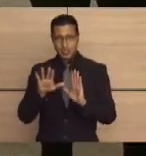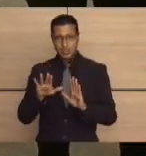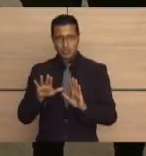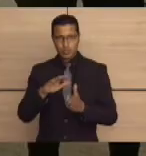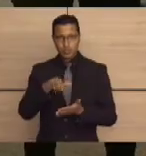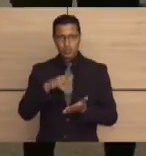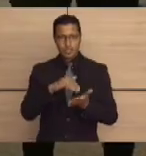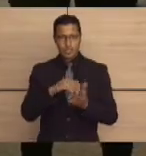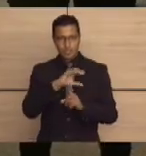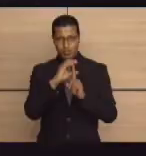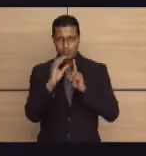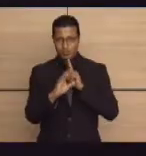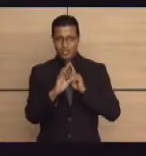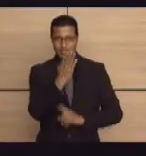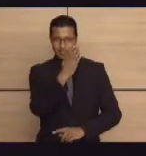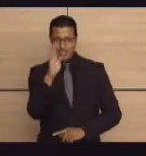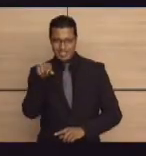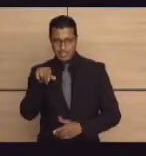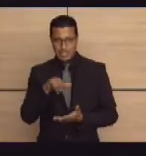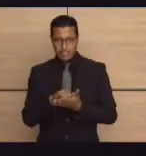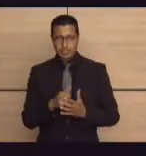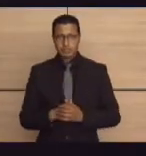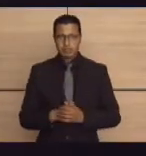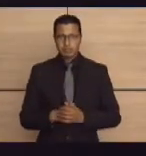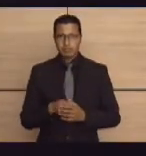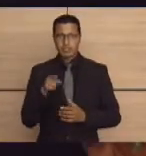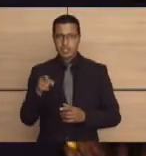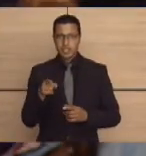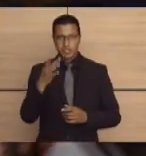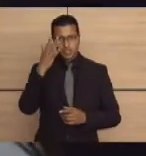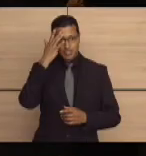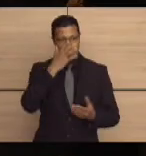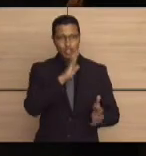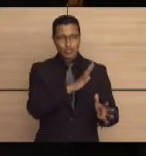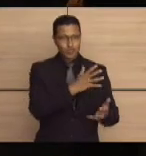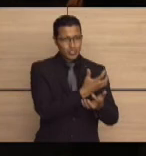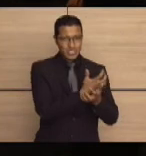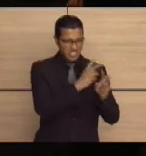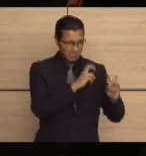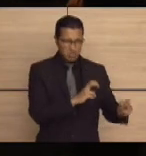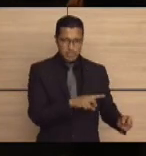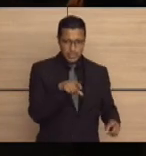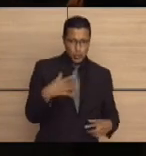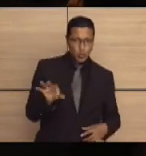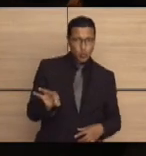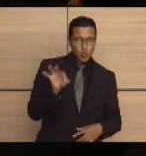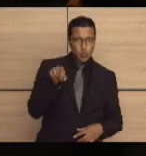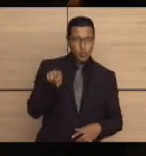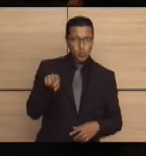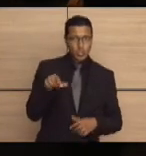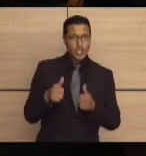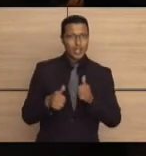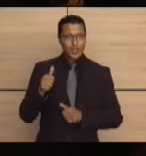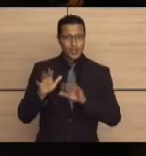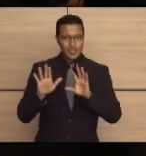Cultural Colomboamericano de Barranquilla. Actualmente está nominada por Colciencias para ser joven investigadora y desarrolla un proyecto de cooperativa